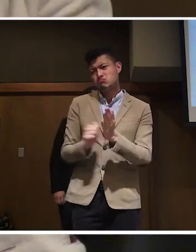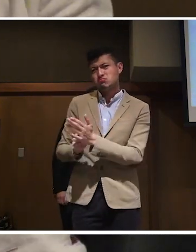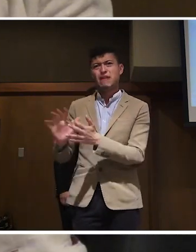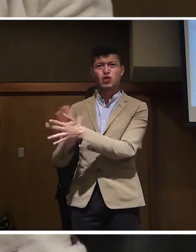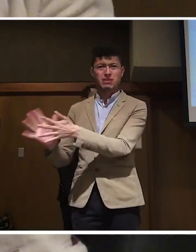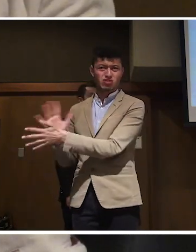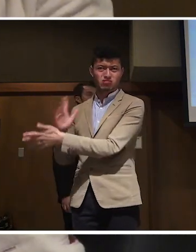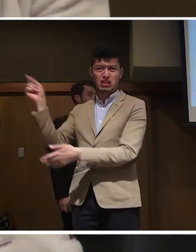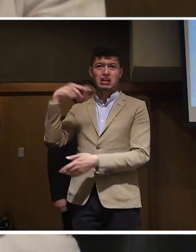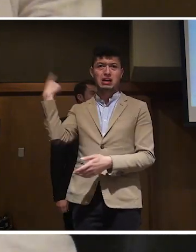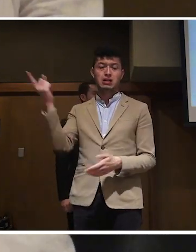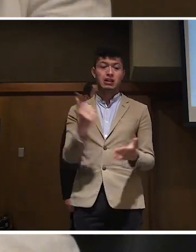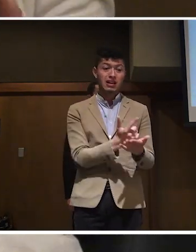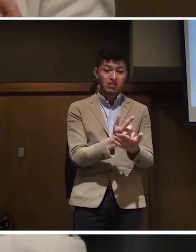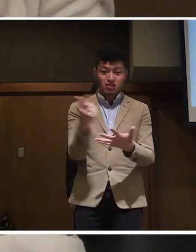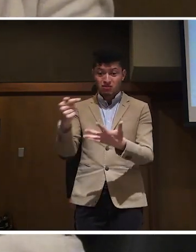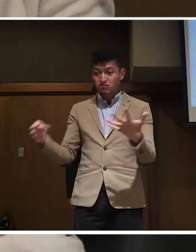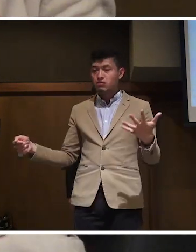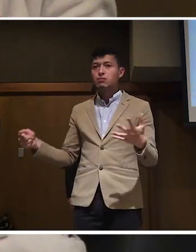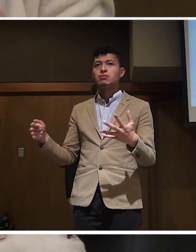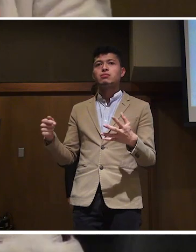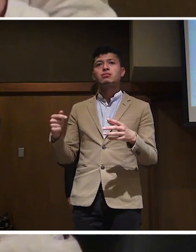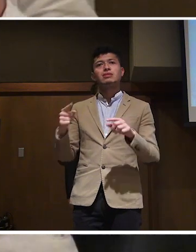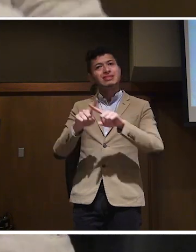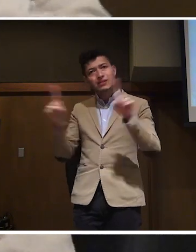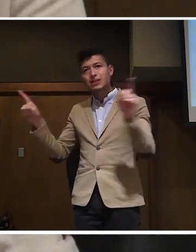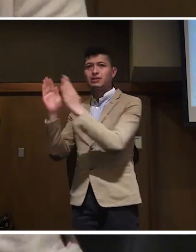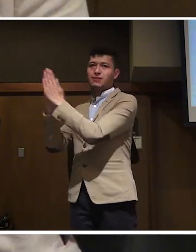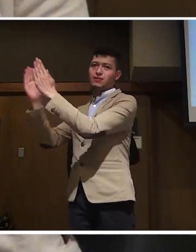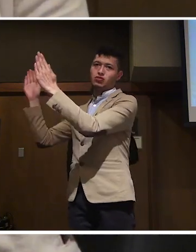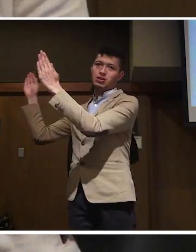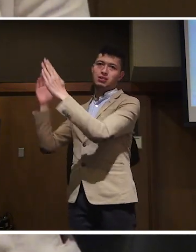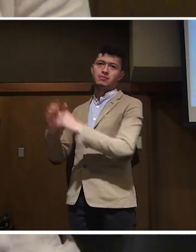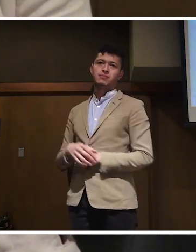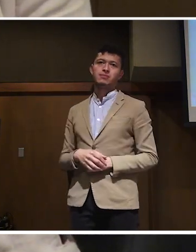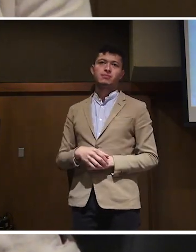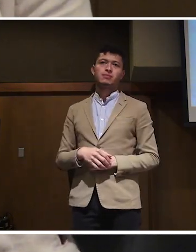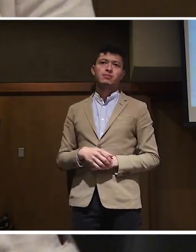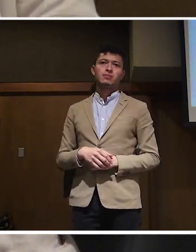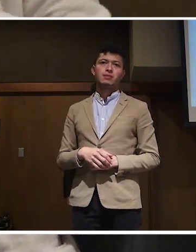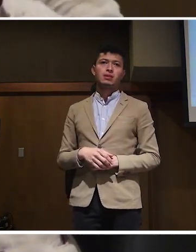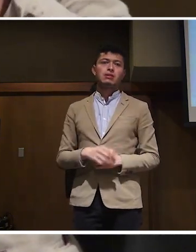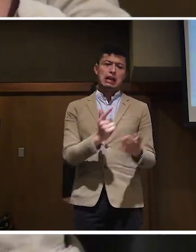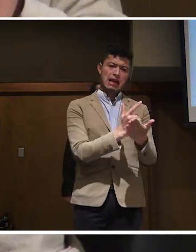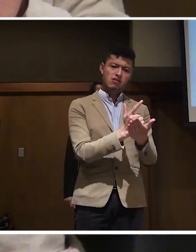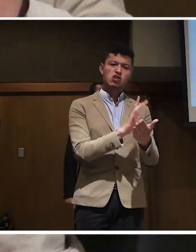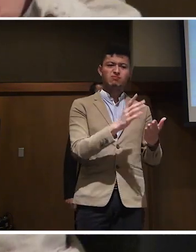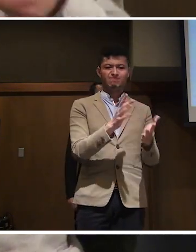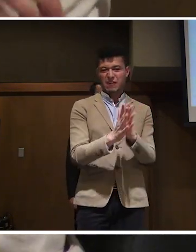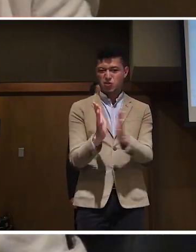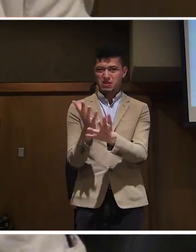y las bibliotecas. La biblioteca tiene un valor agregado o sea, la biblioteca